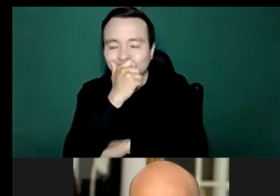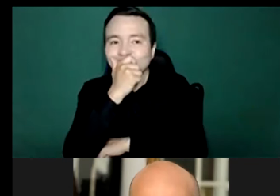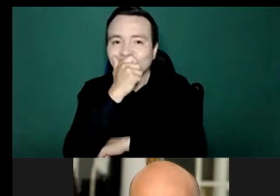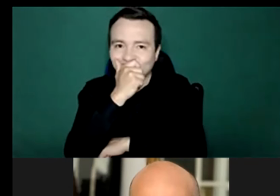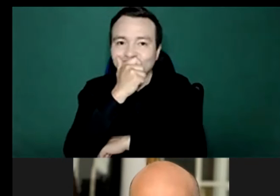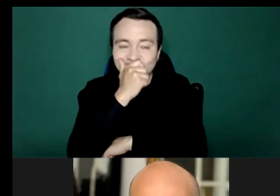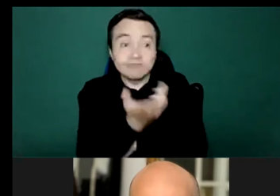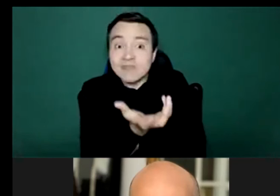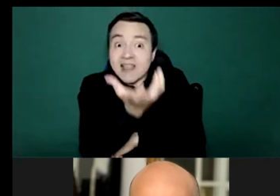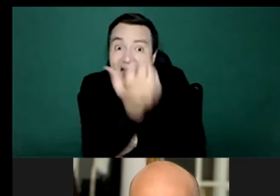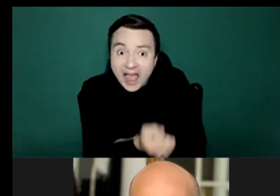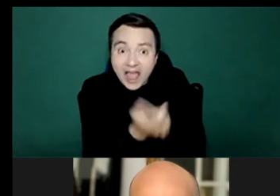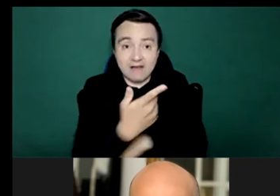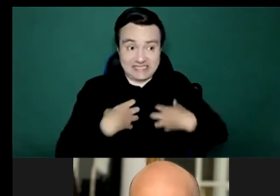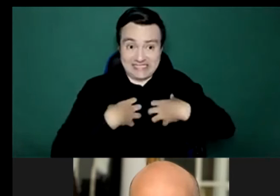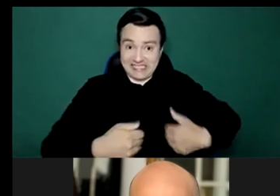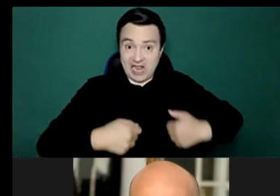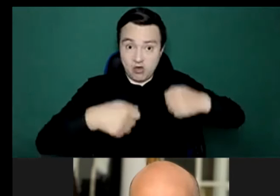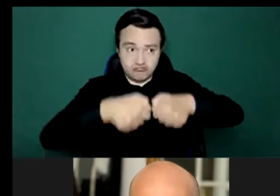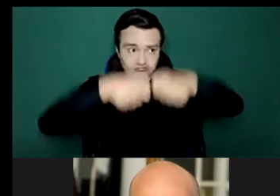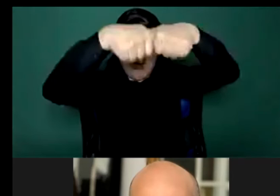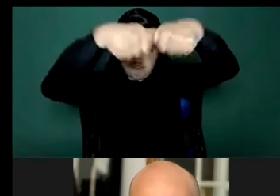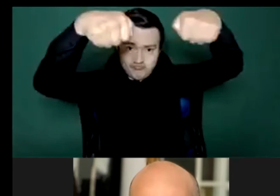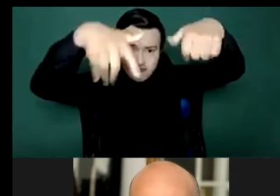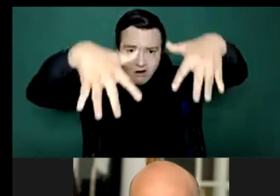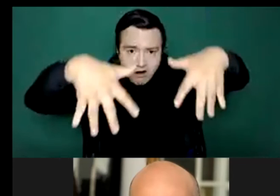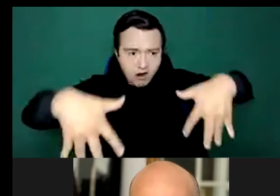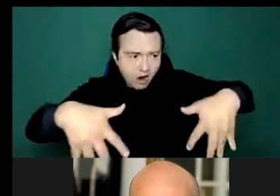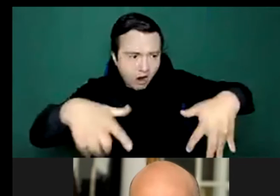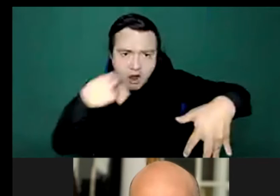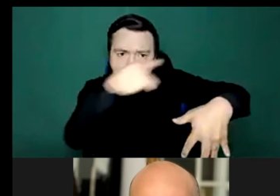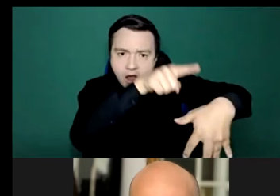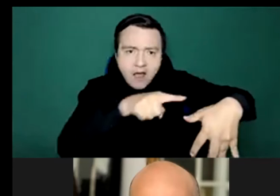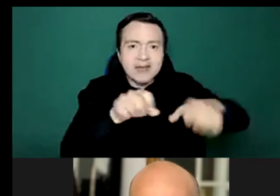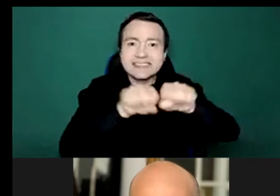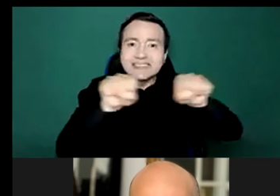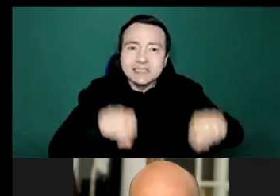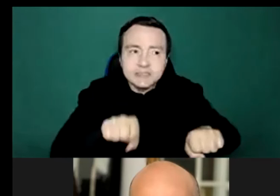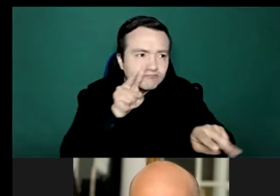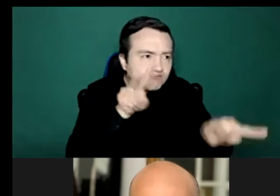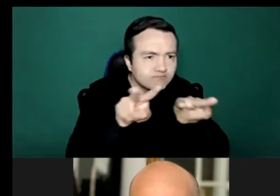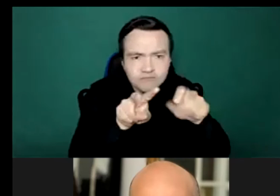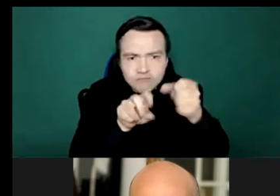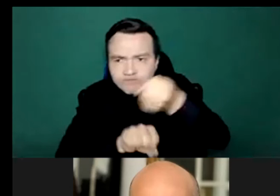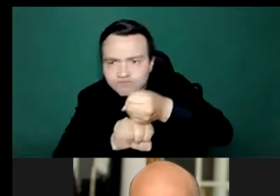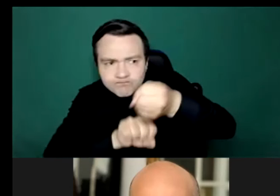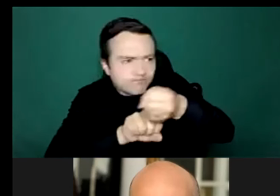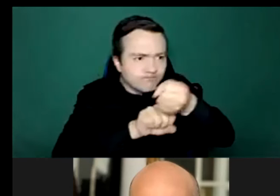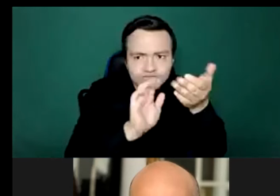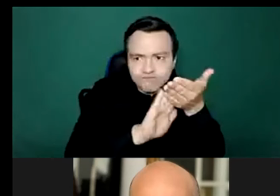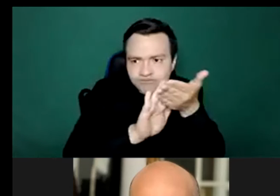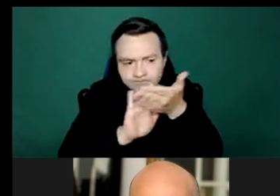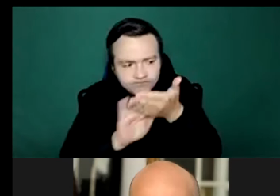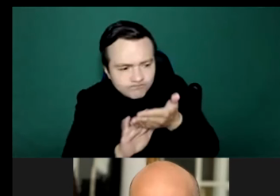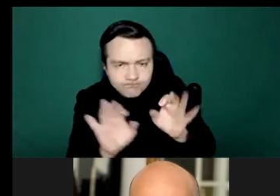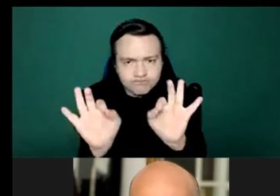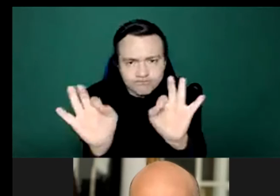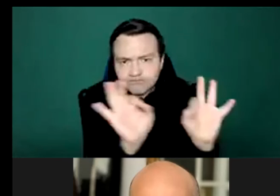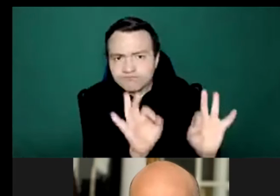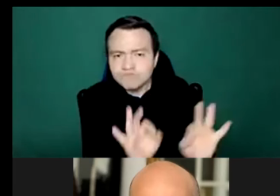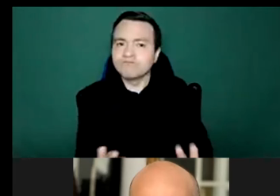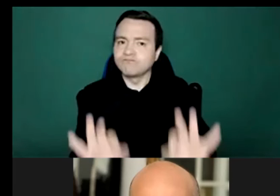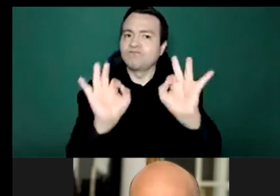salud desde las funciones esenciales de salud pública e em superar las inequidades e barreiras que las